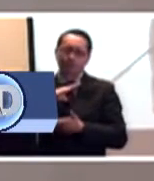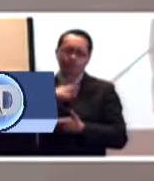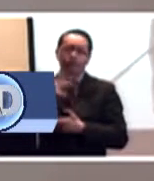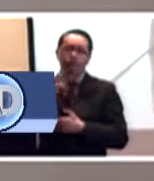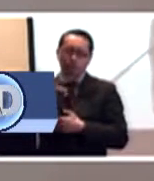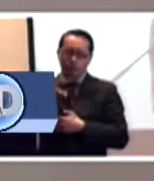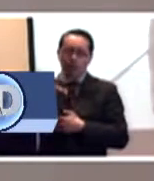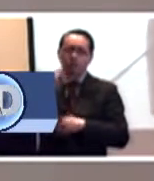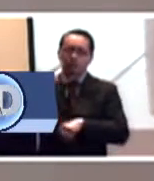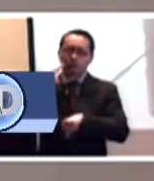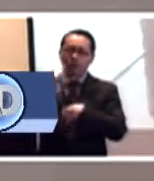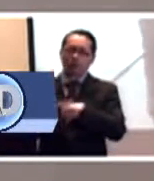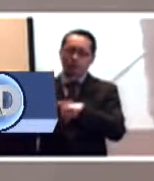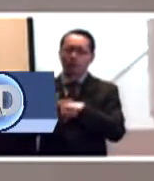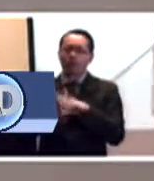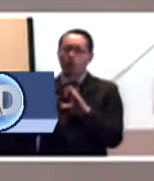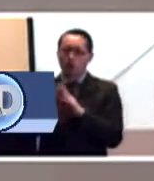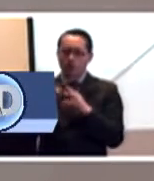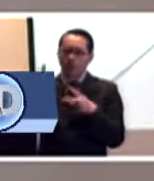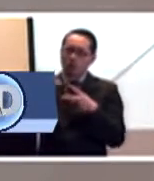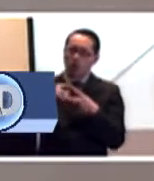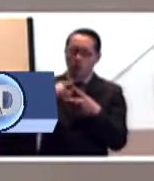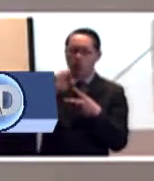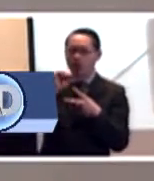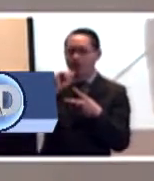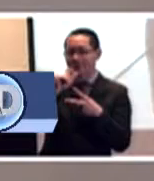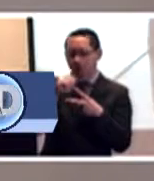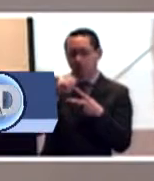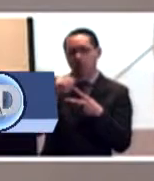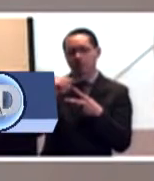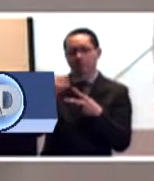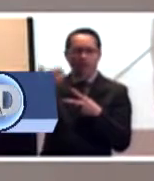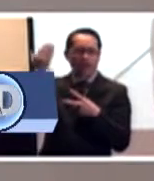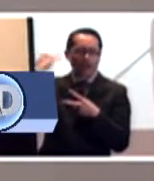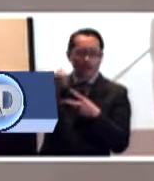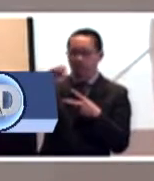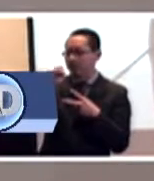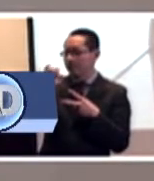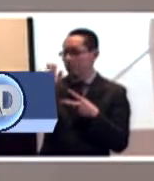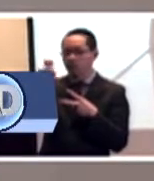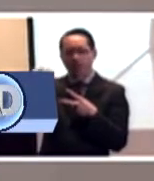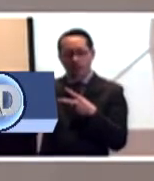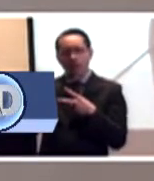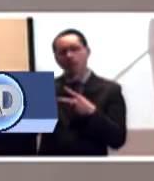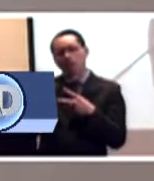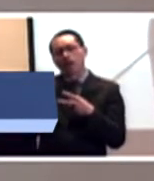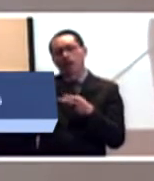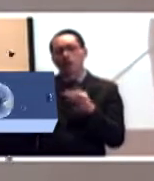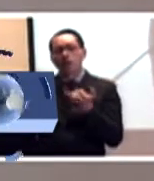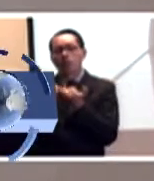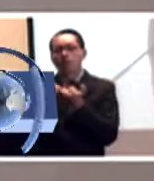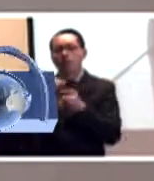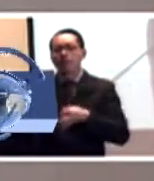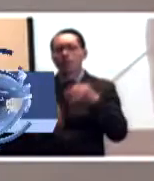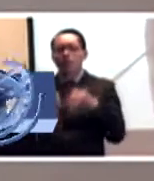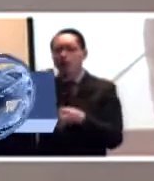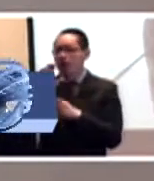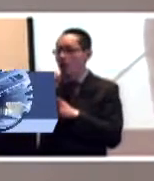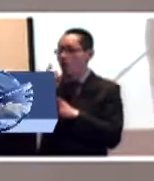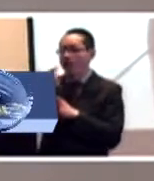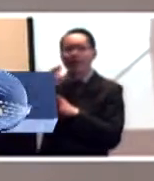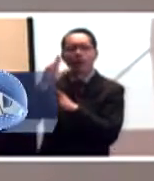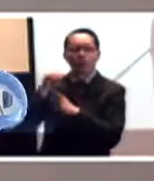en control concentrado esto es la suprema corte en aquel entonces hoy también serían los tribunales colegiados que tienen la posibilidad